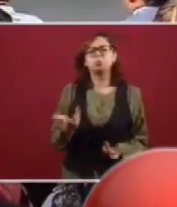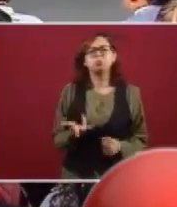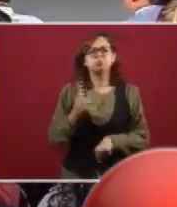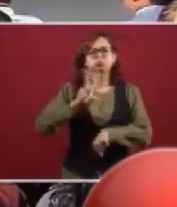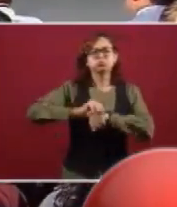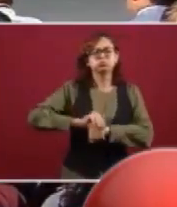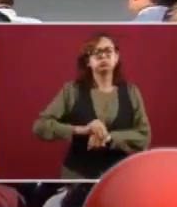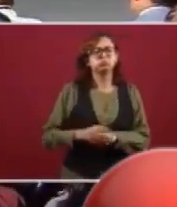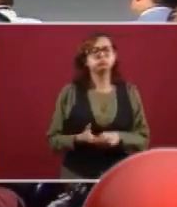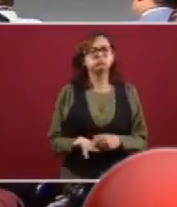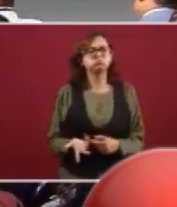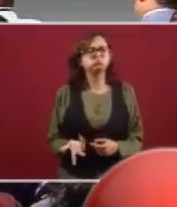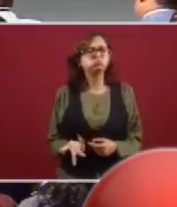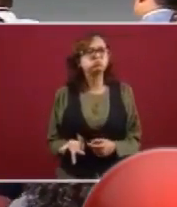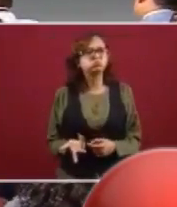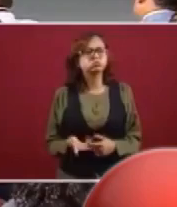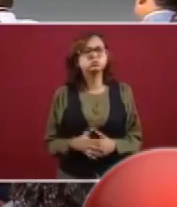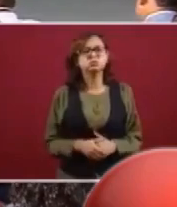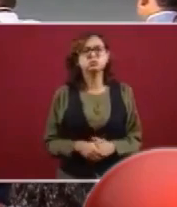permitía, o